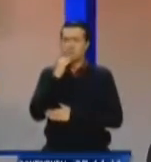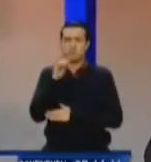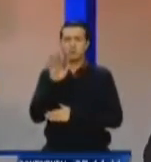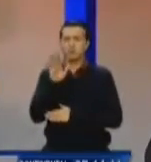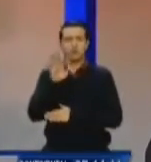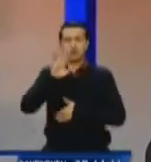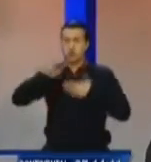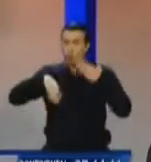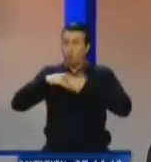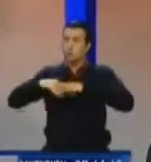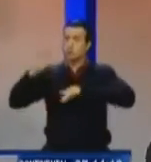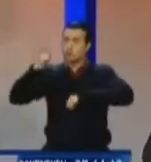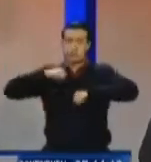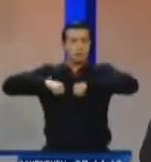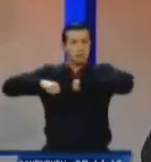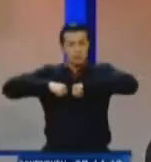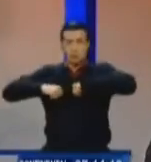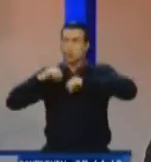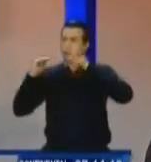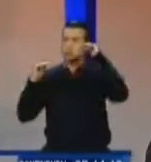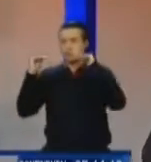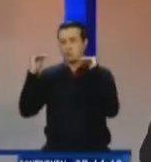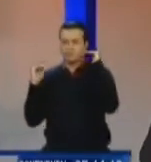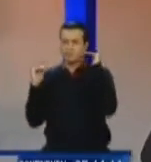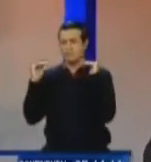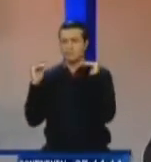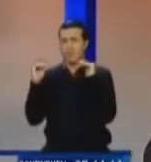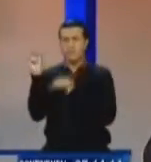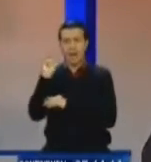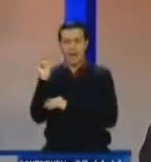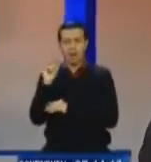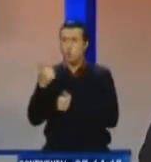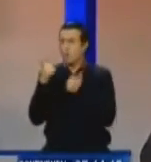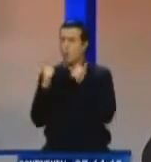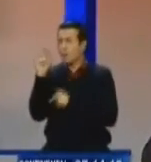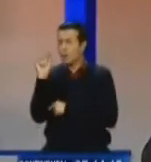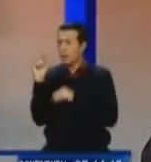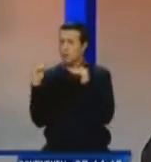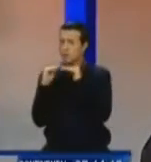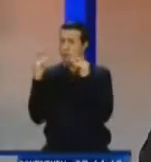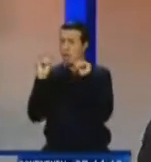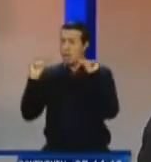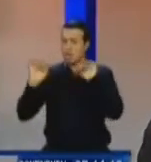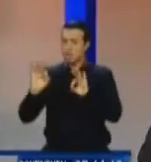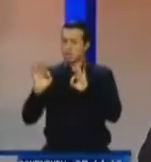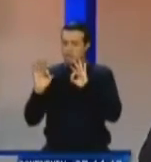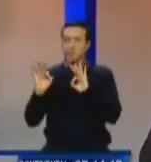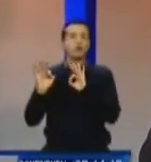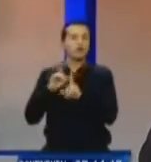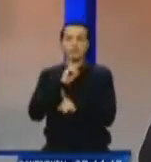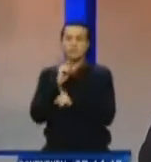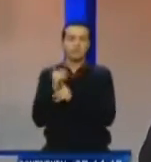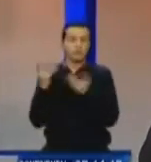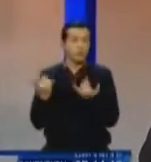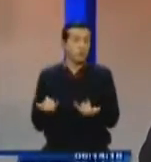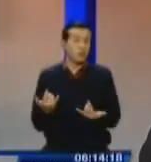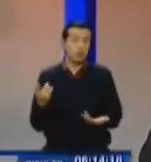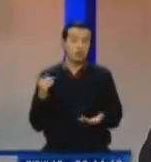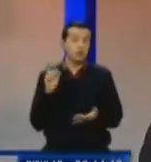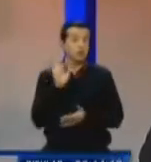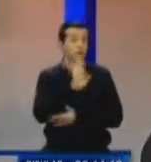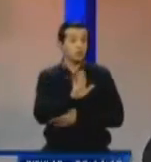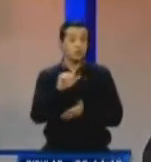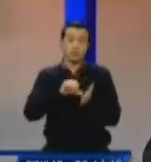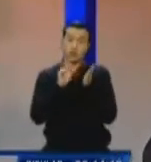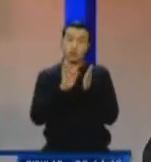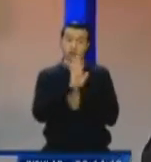esmeren los operadores en ver quién da el mejor precio la mejor calidad en las mejores condiciones ahora toca a la ciudadanía